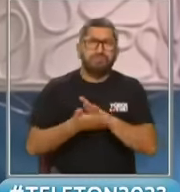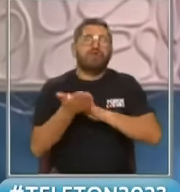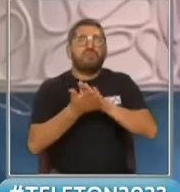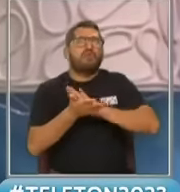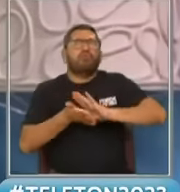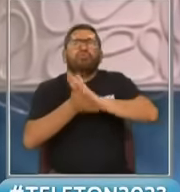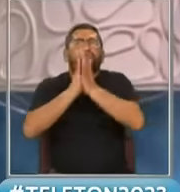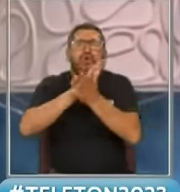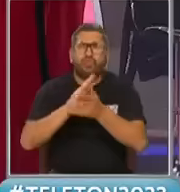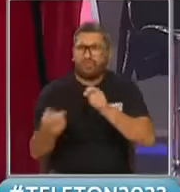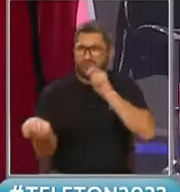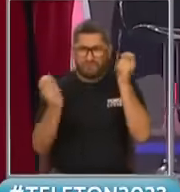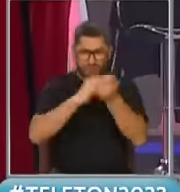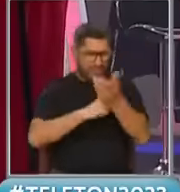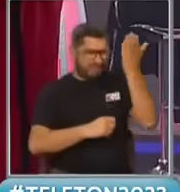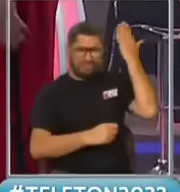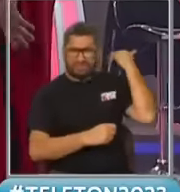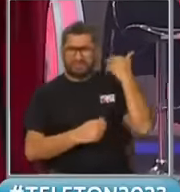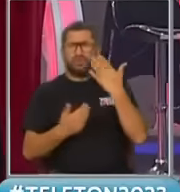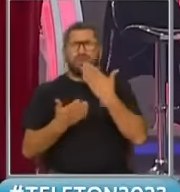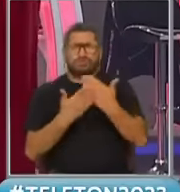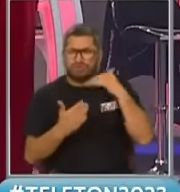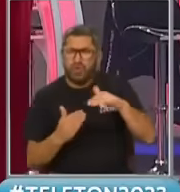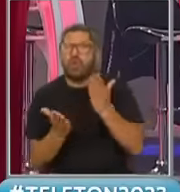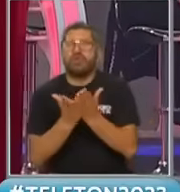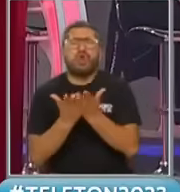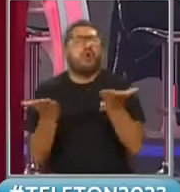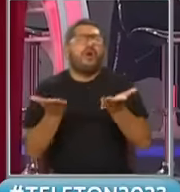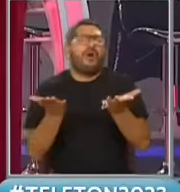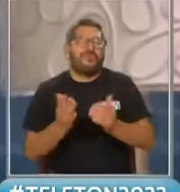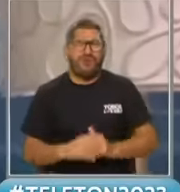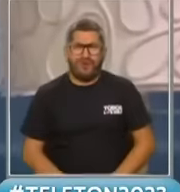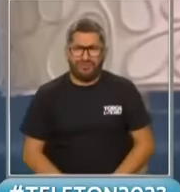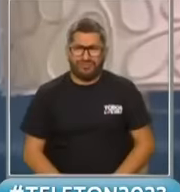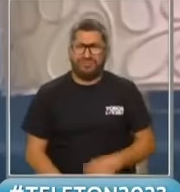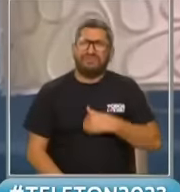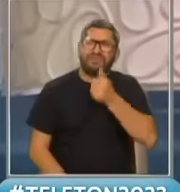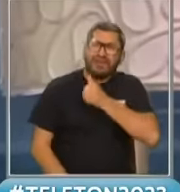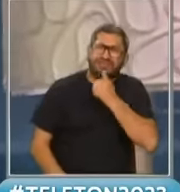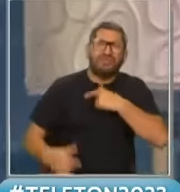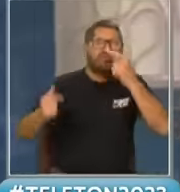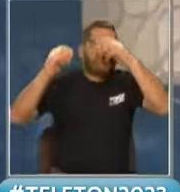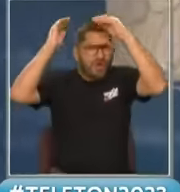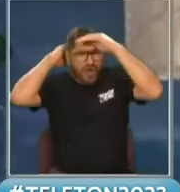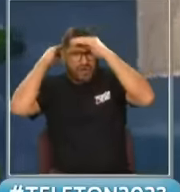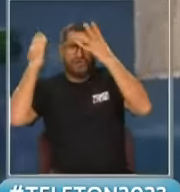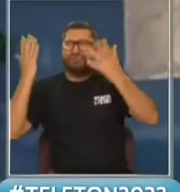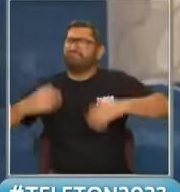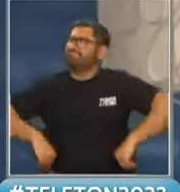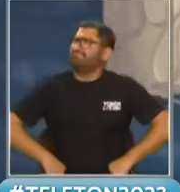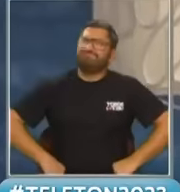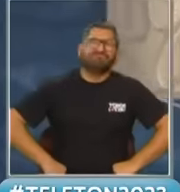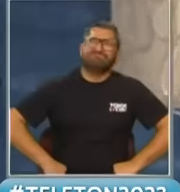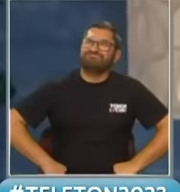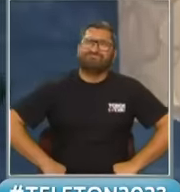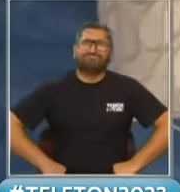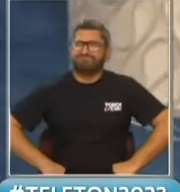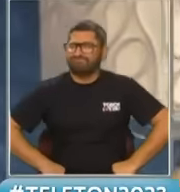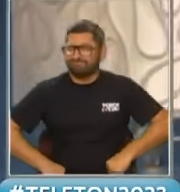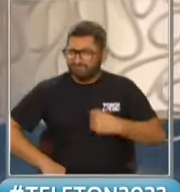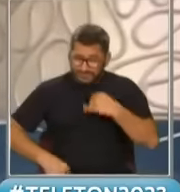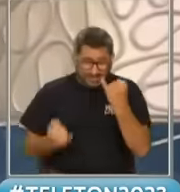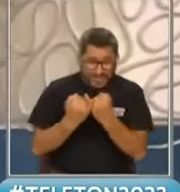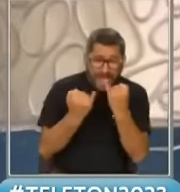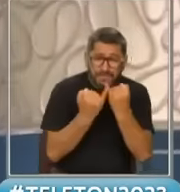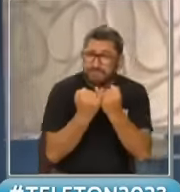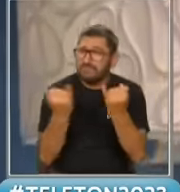nosotros estudiamos en el colegio. ¿Cómo estudiamos? De verdad que me hace falta mi gorro, Yo voy a hablar a la cámara ahí. Amiguito,